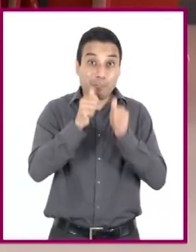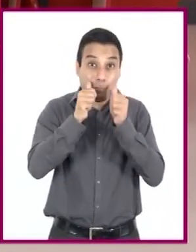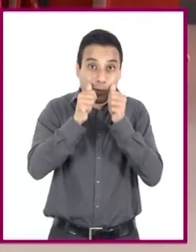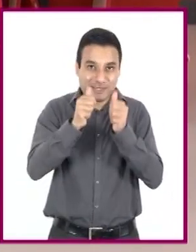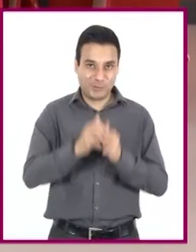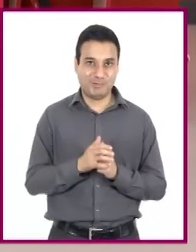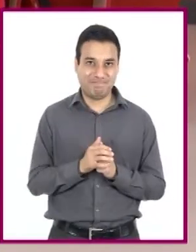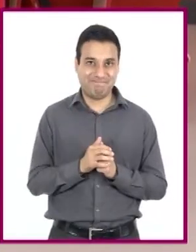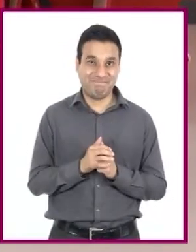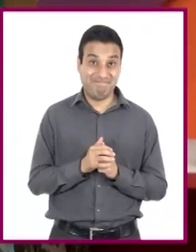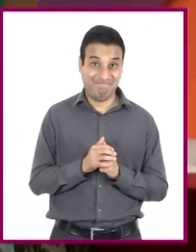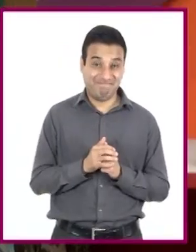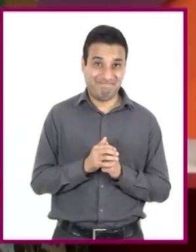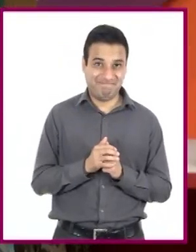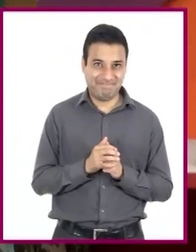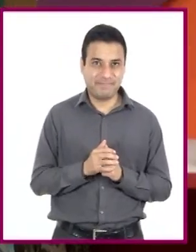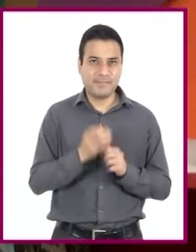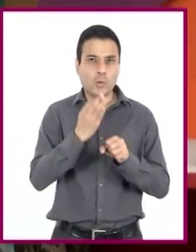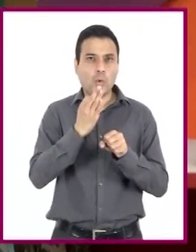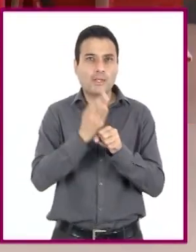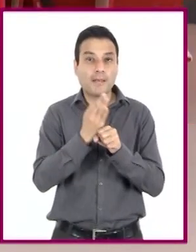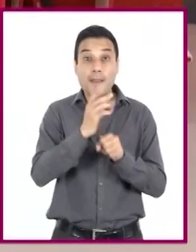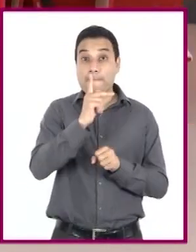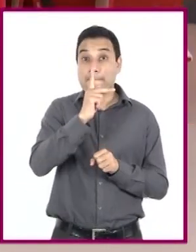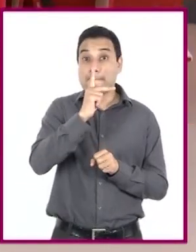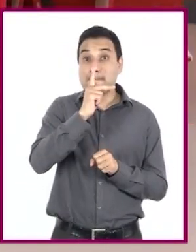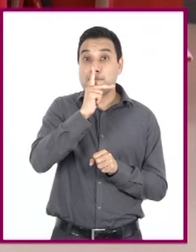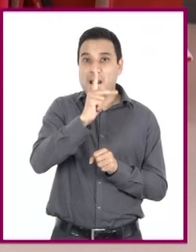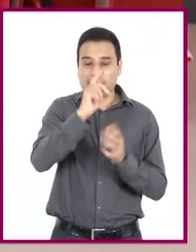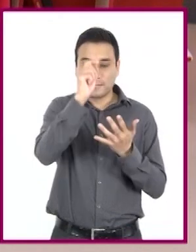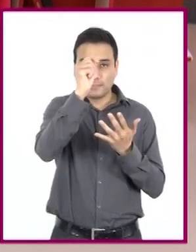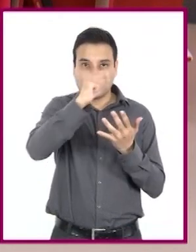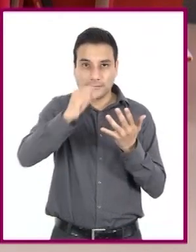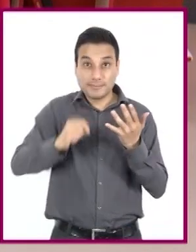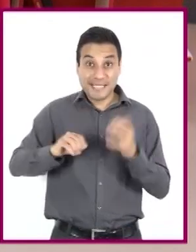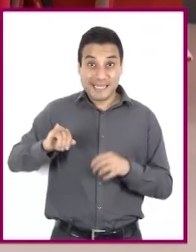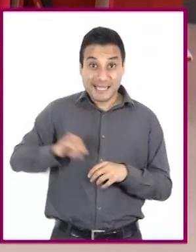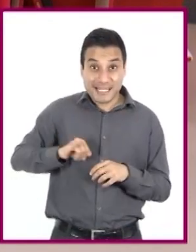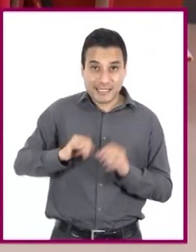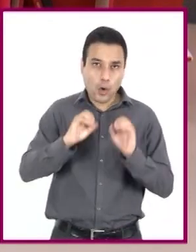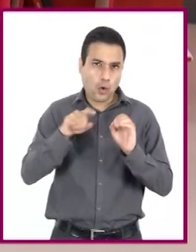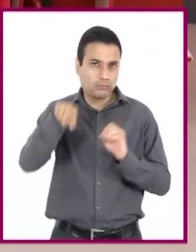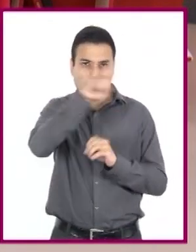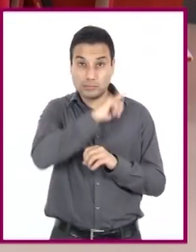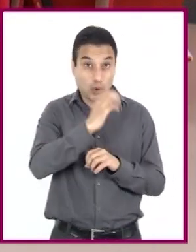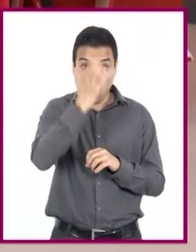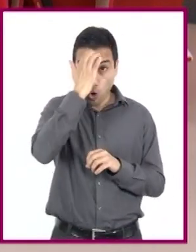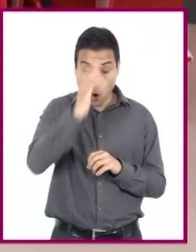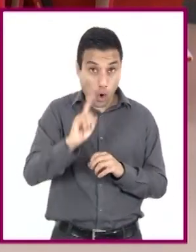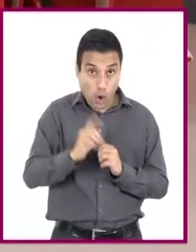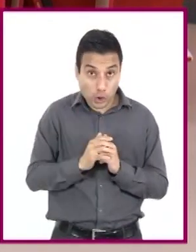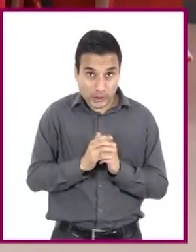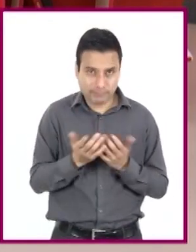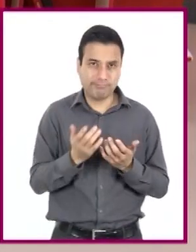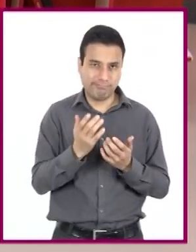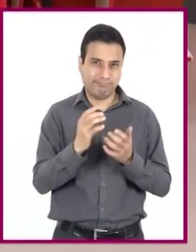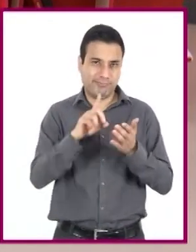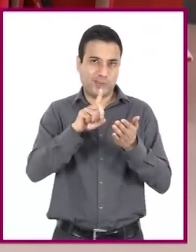para integrar la o las palabras que consideren interesantes o desconocidas a su abecedario